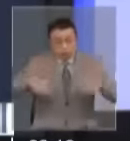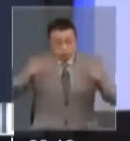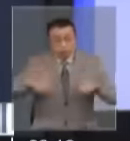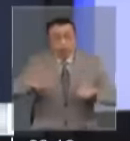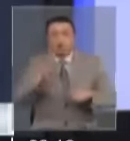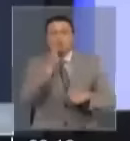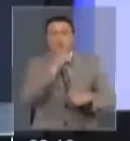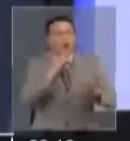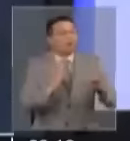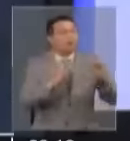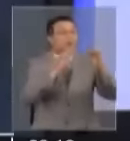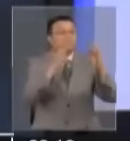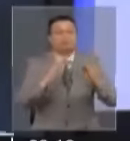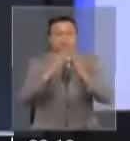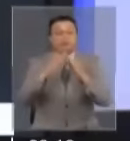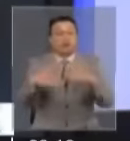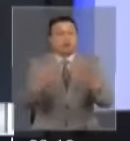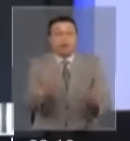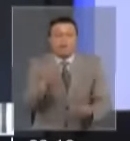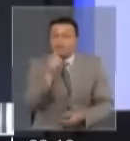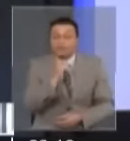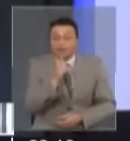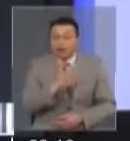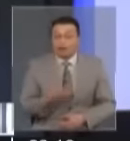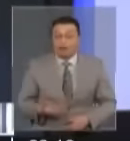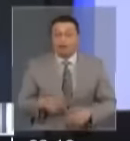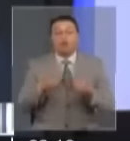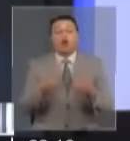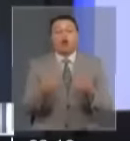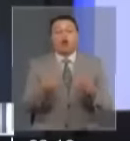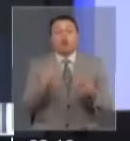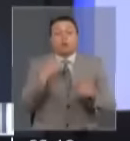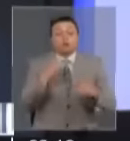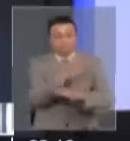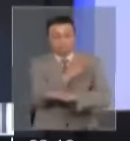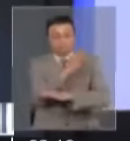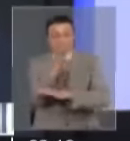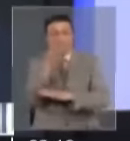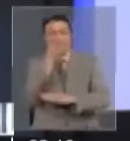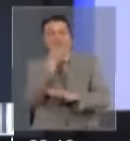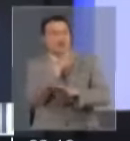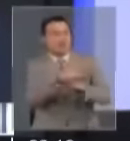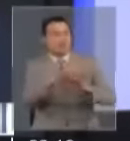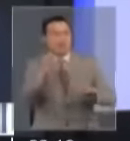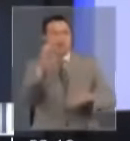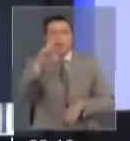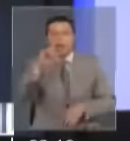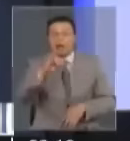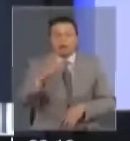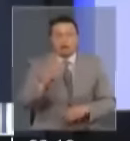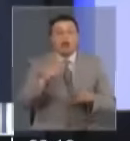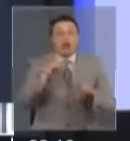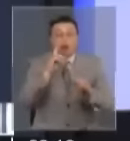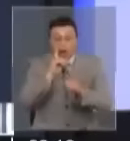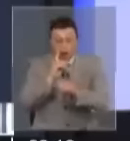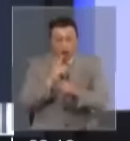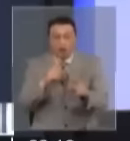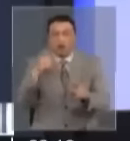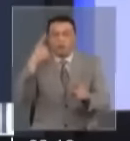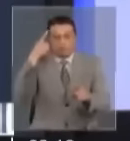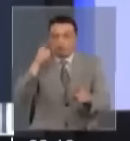para que construyan, cómo podemos abordar, porque áreas verdes por metro cuadrado, como mostraban al principio, existen, pero están en